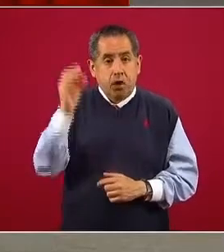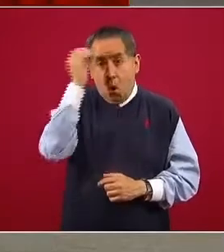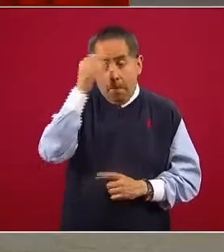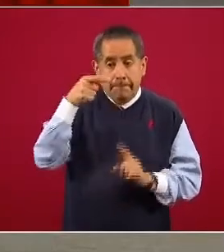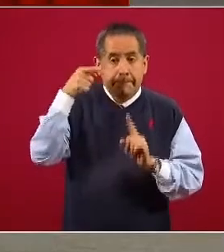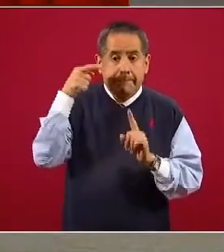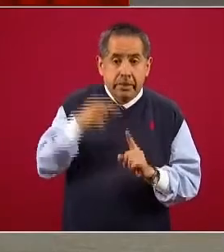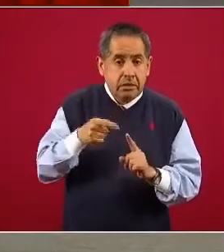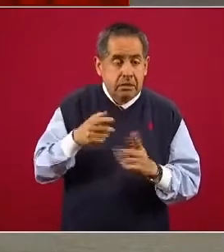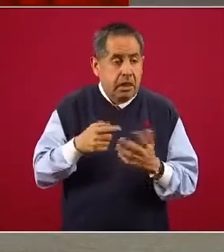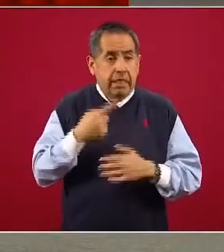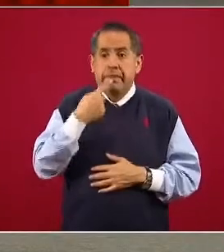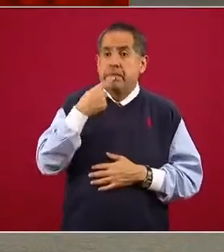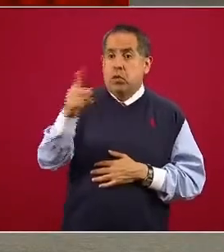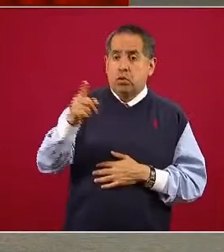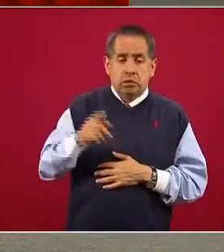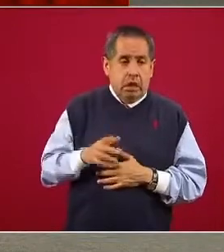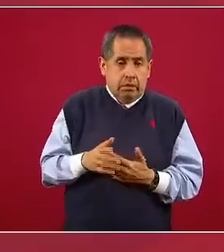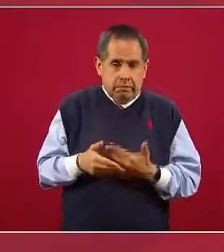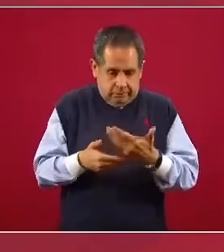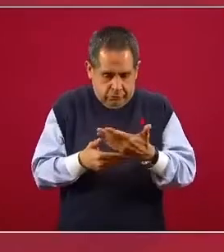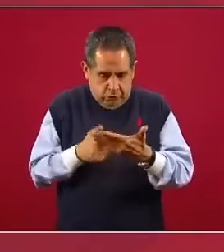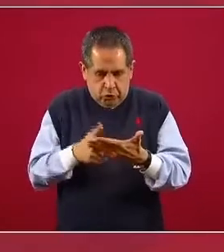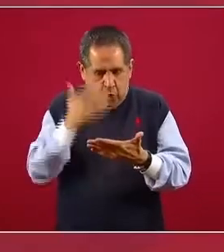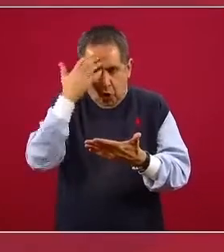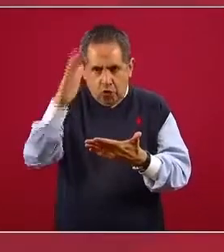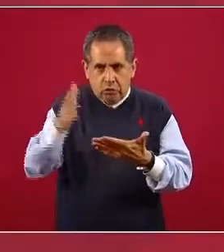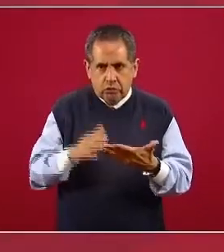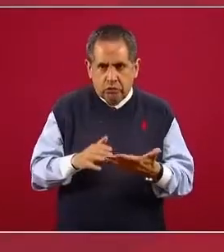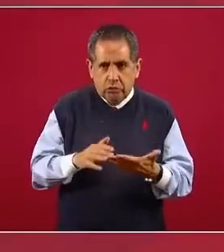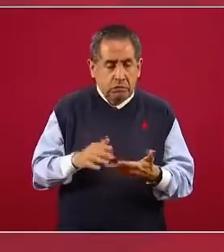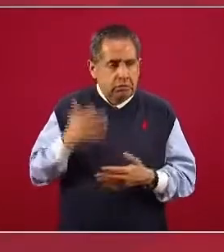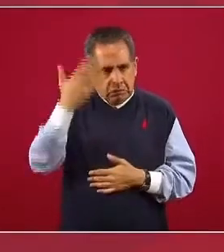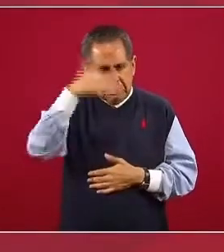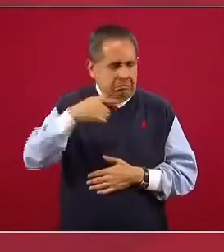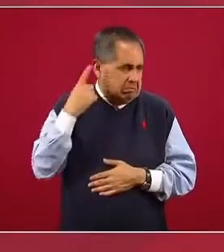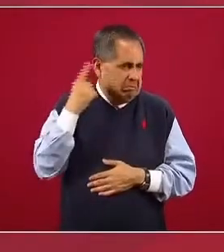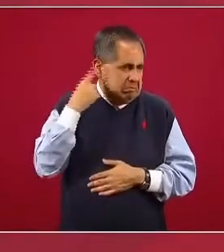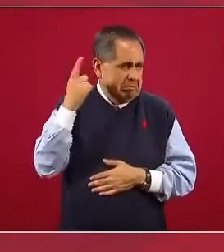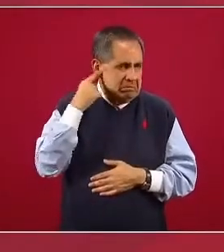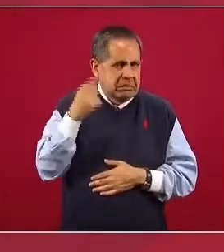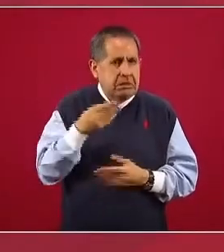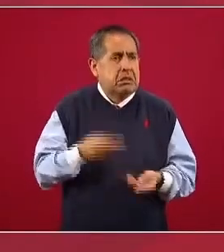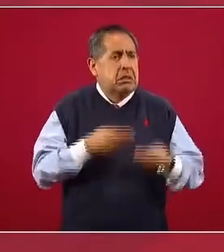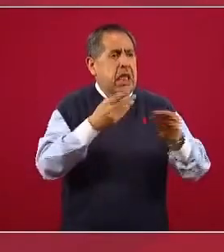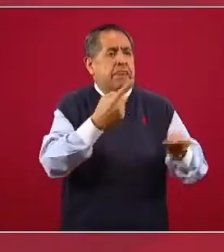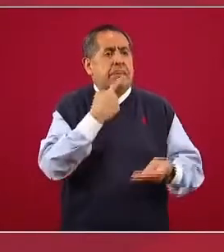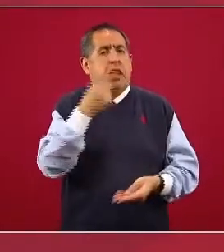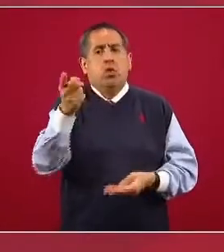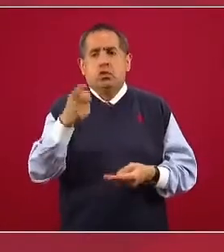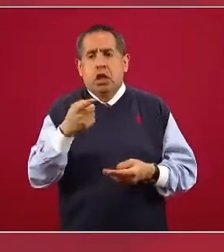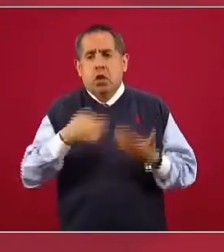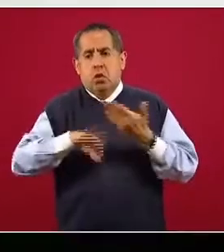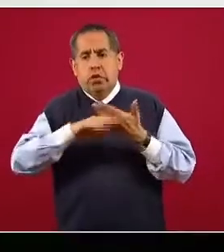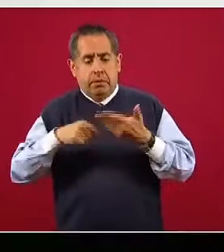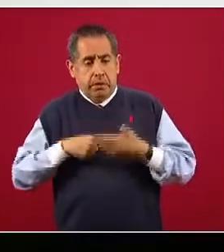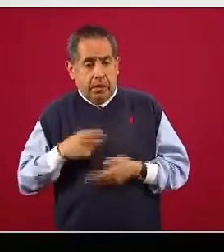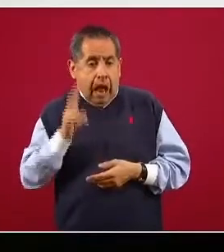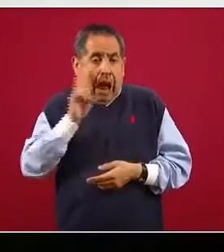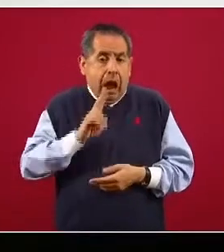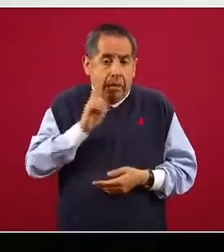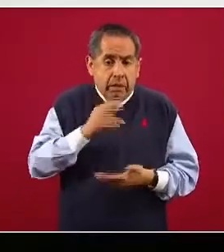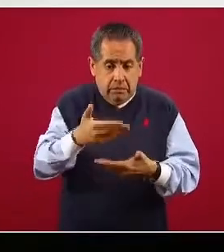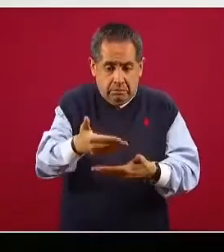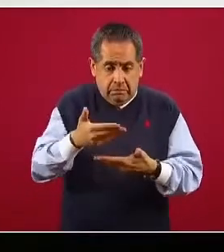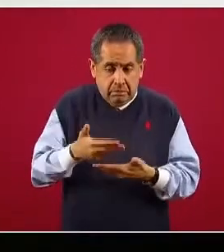específica sobre la denuncia, puesto que no la conozco. Sí supe que la presentaron y estaré pendiente de